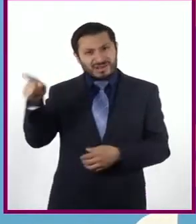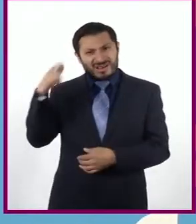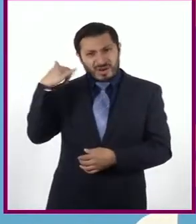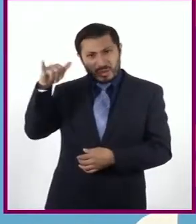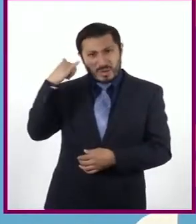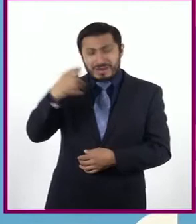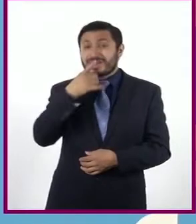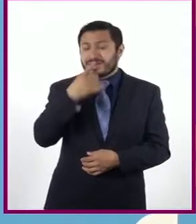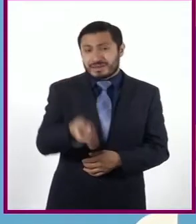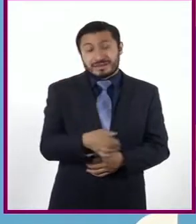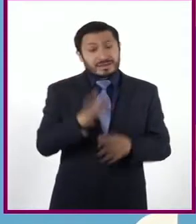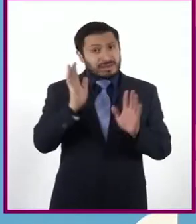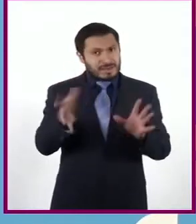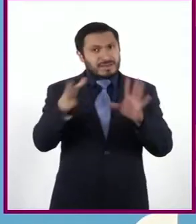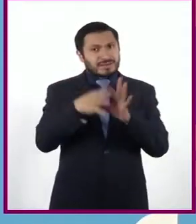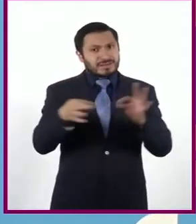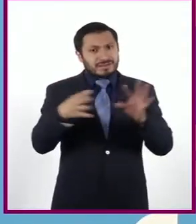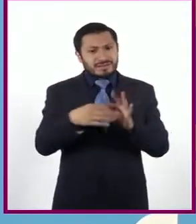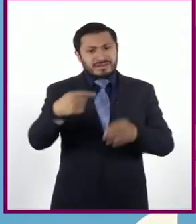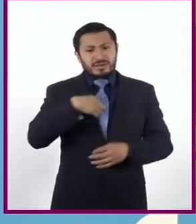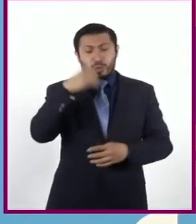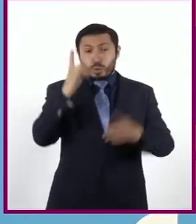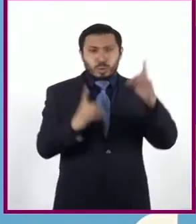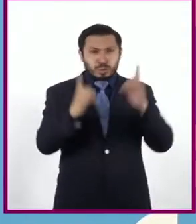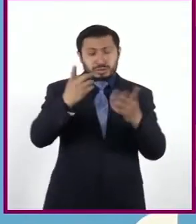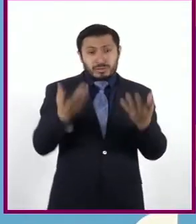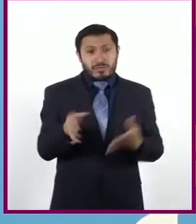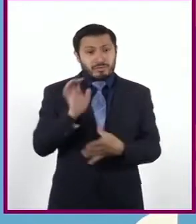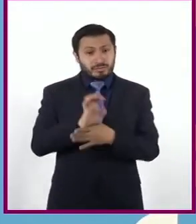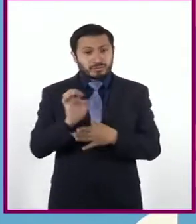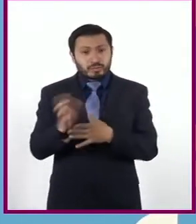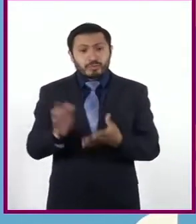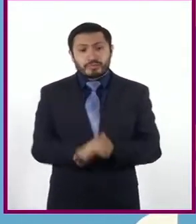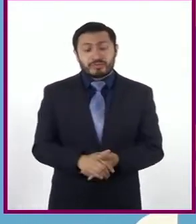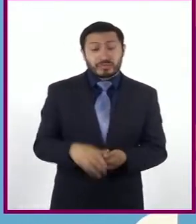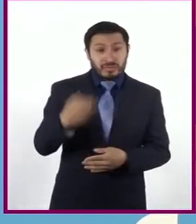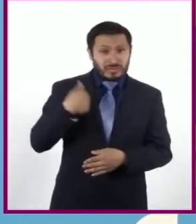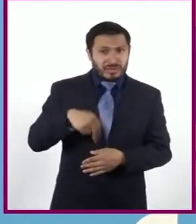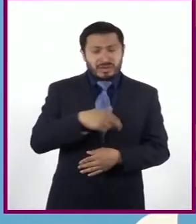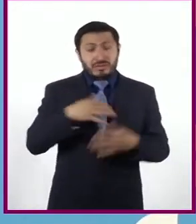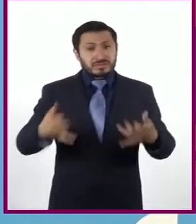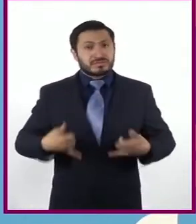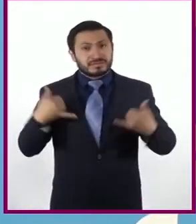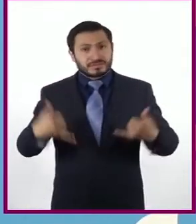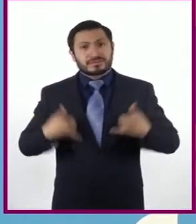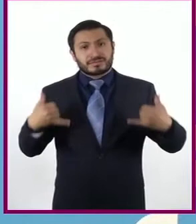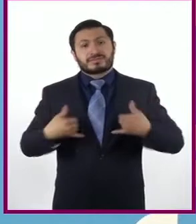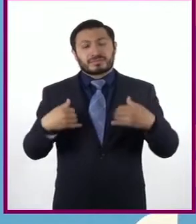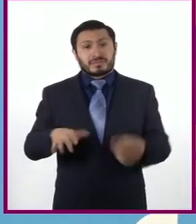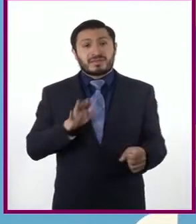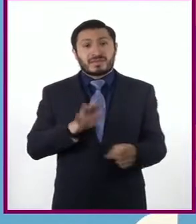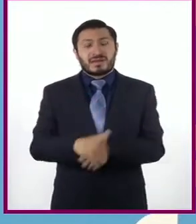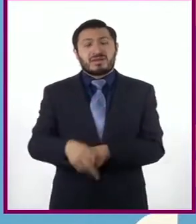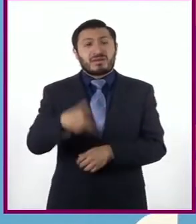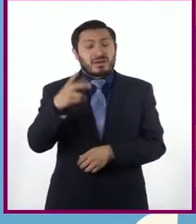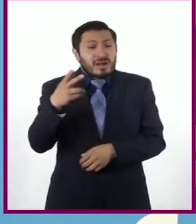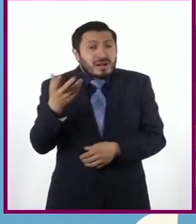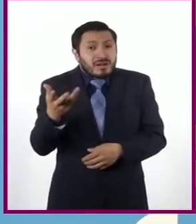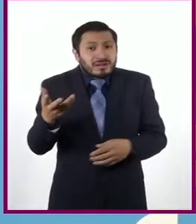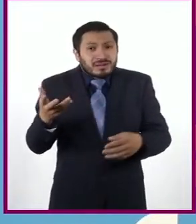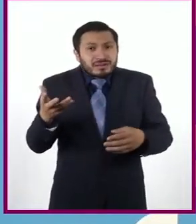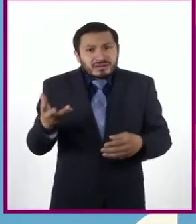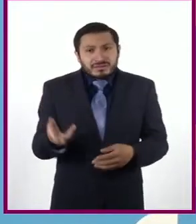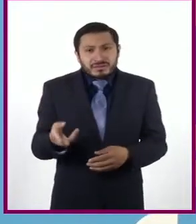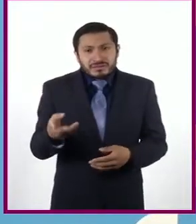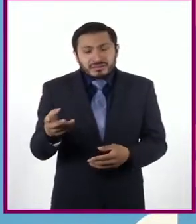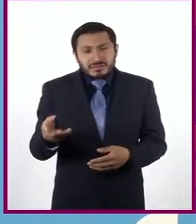de lo que acaban de explicar, tengo una duda. Entonces, nosotros como adolescentes, ¿qué papel jugamos si aún no